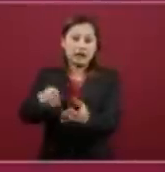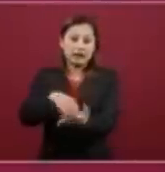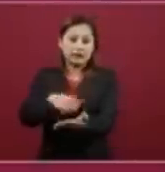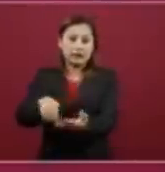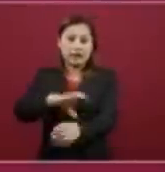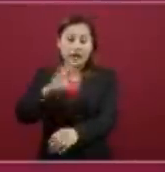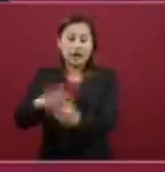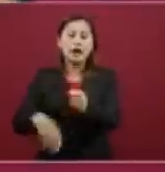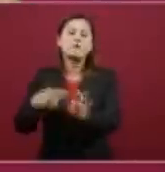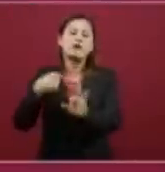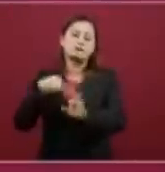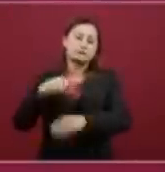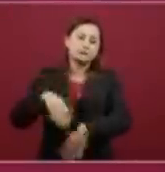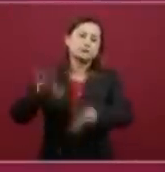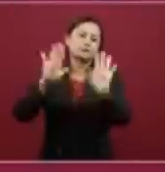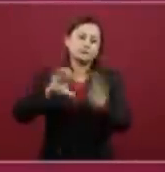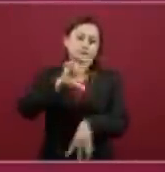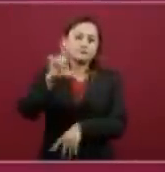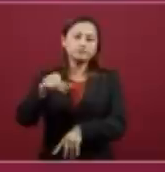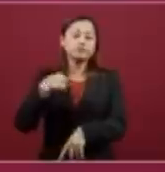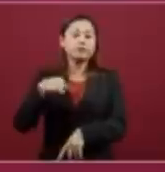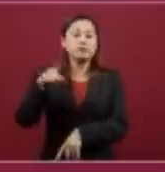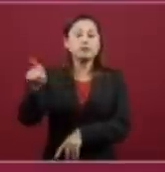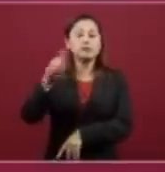a estar pasado mañana.